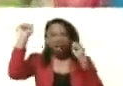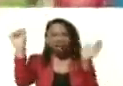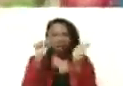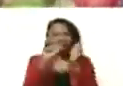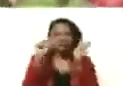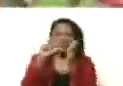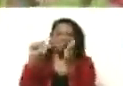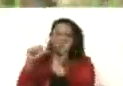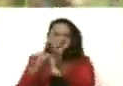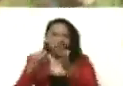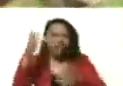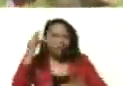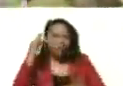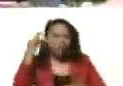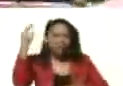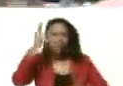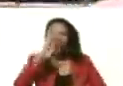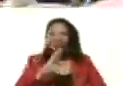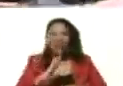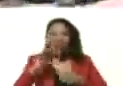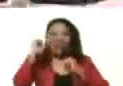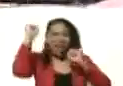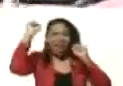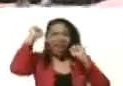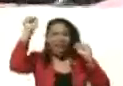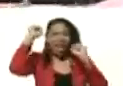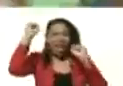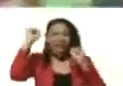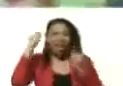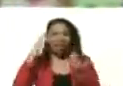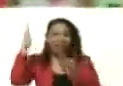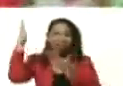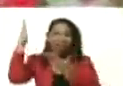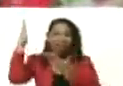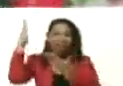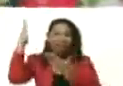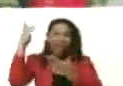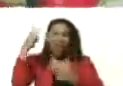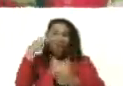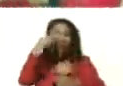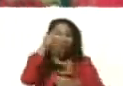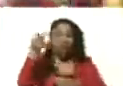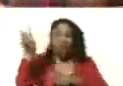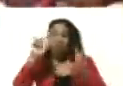¿Dónde están que no las ven?